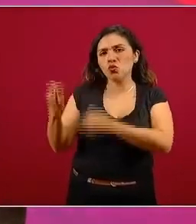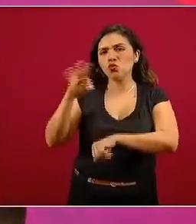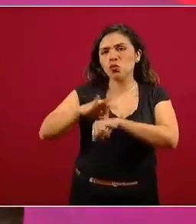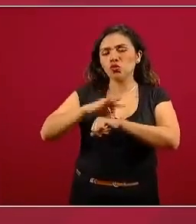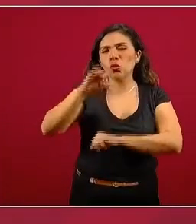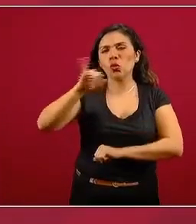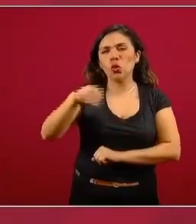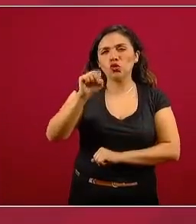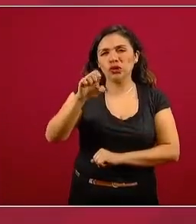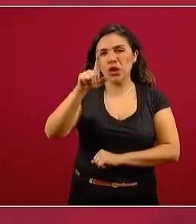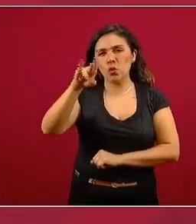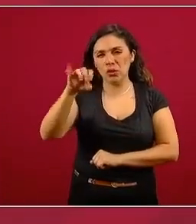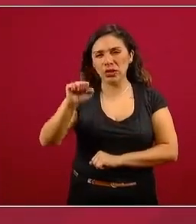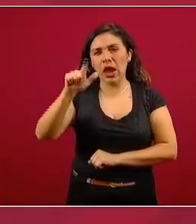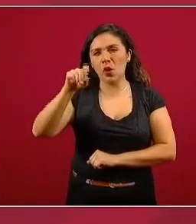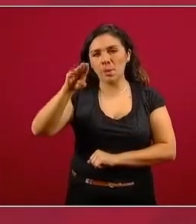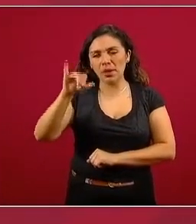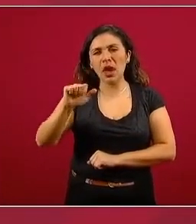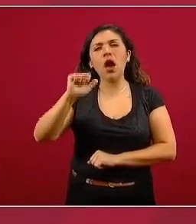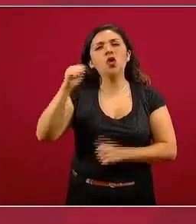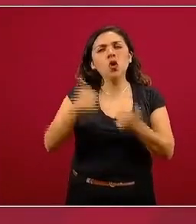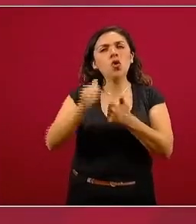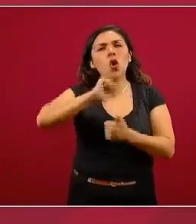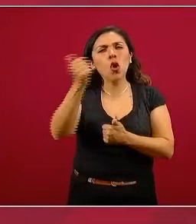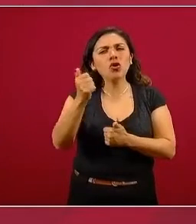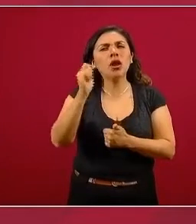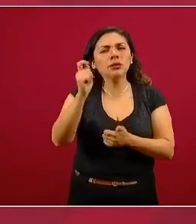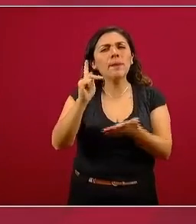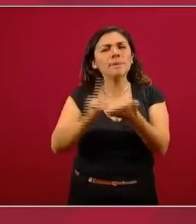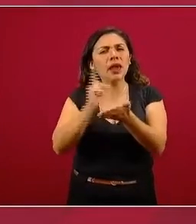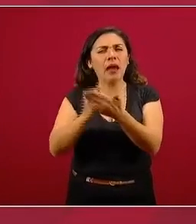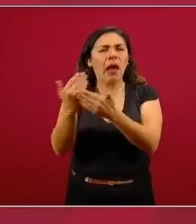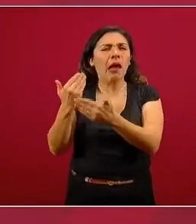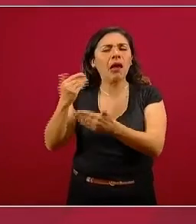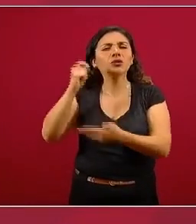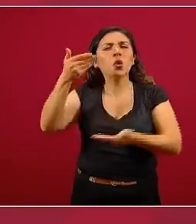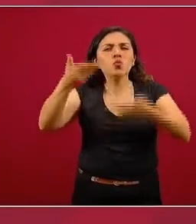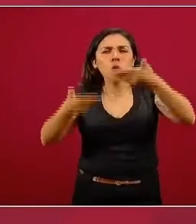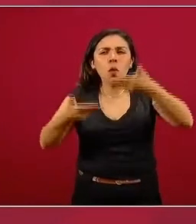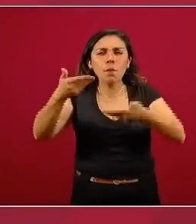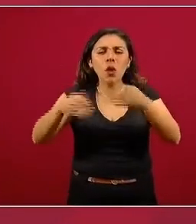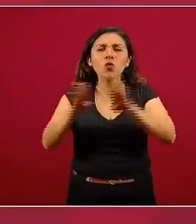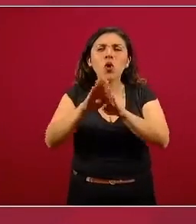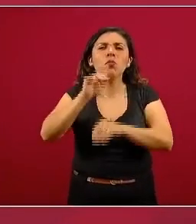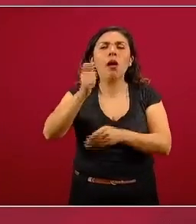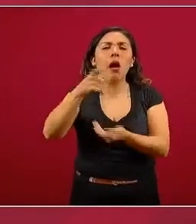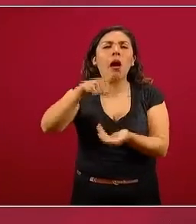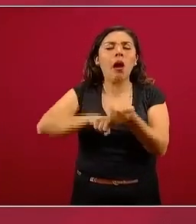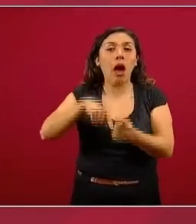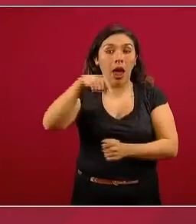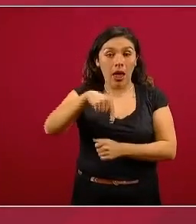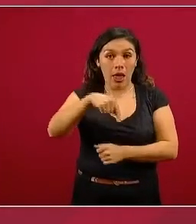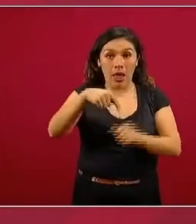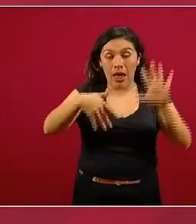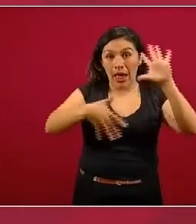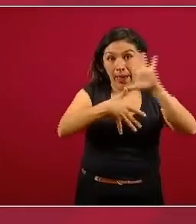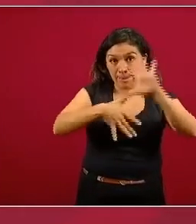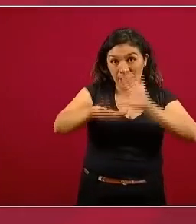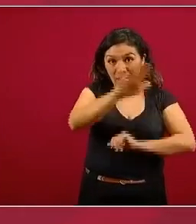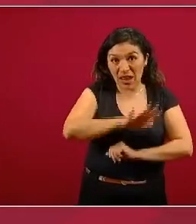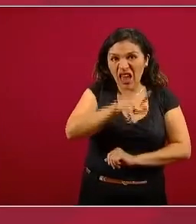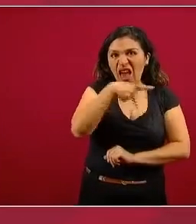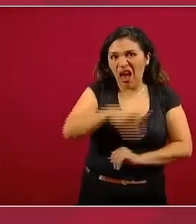Alomía, un detalle de comparación que hemos presentado en muchas otras ocasiones sobre la situación en la región de nuestro continente, de